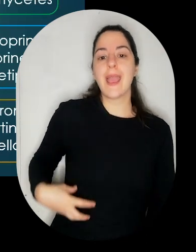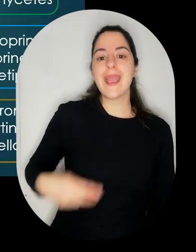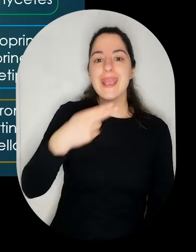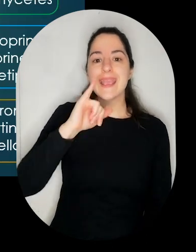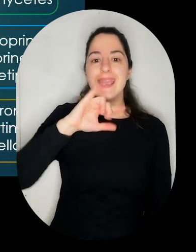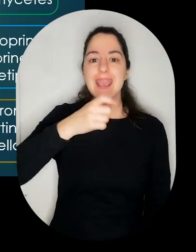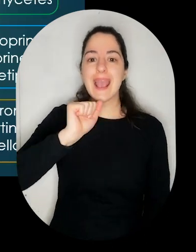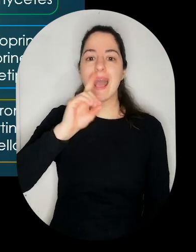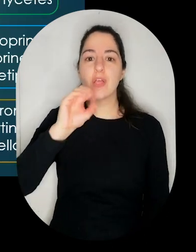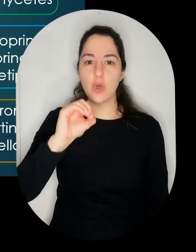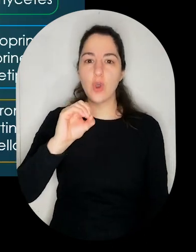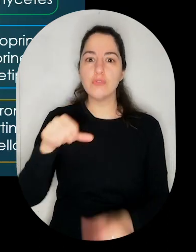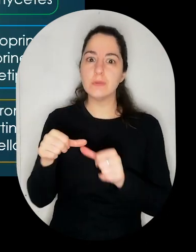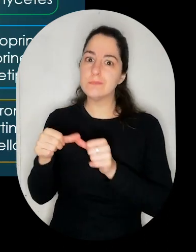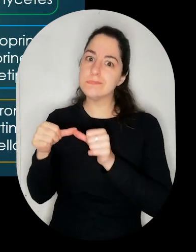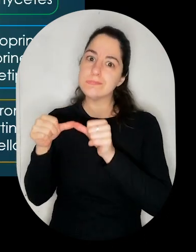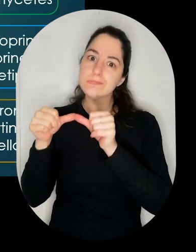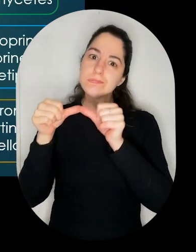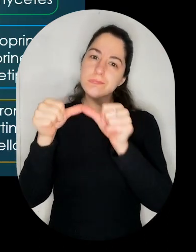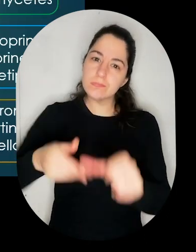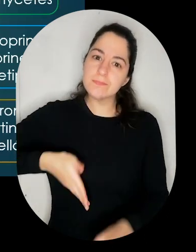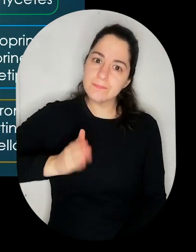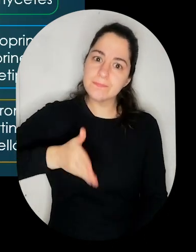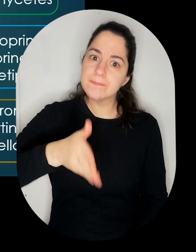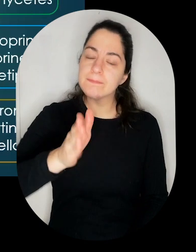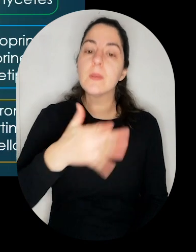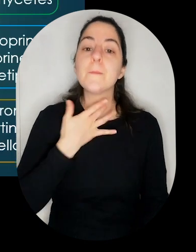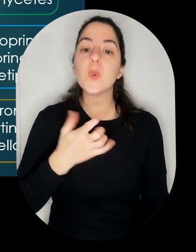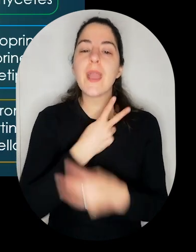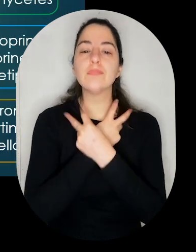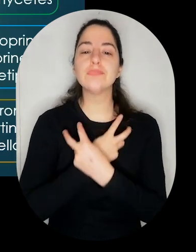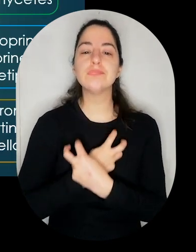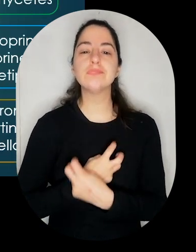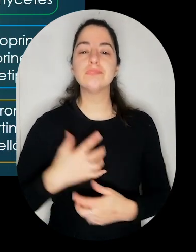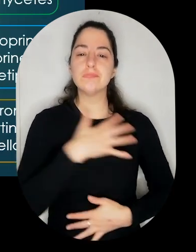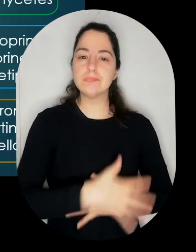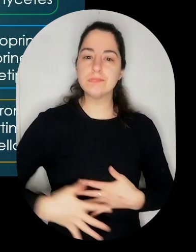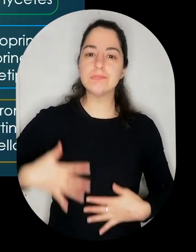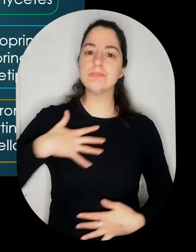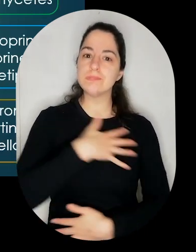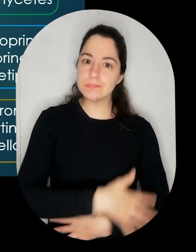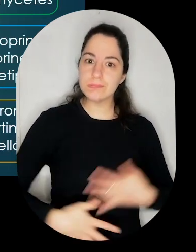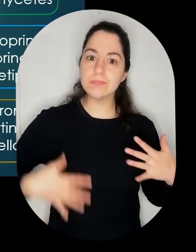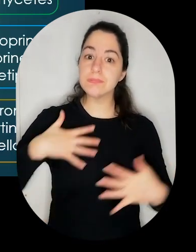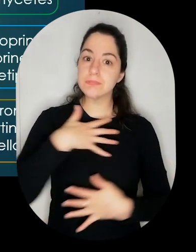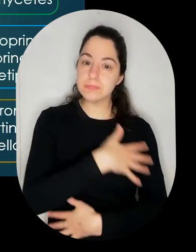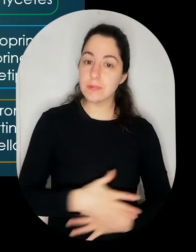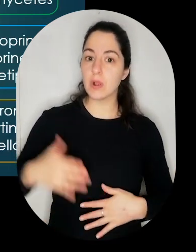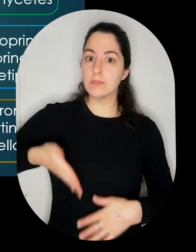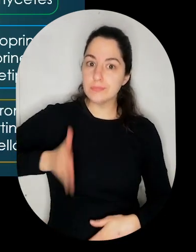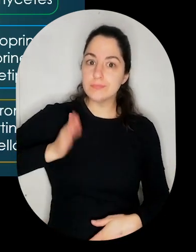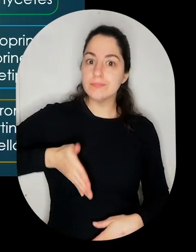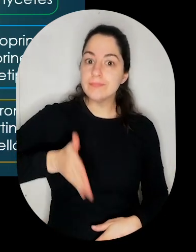hepático progresivo y acumulativo, donde estas toxinas habitualmente tienden a recircular, dañando el hígado sin parar una y otra